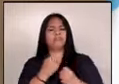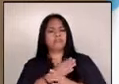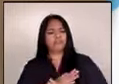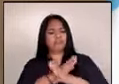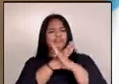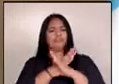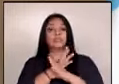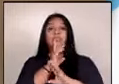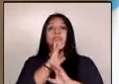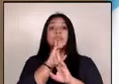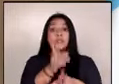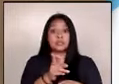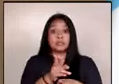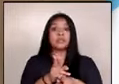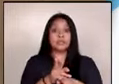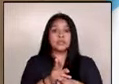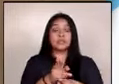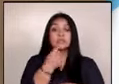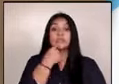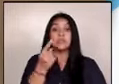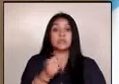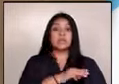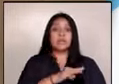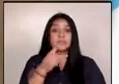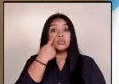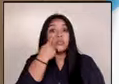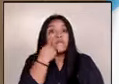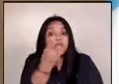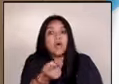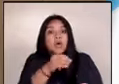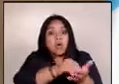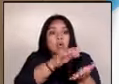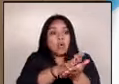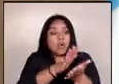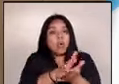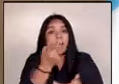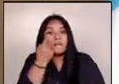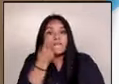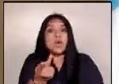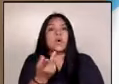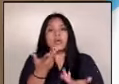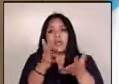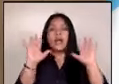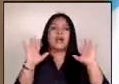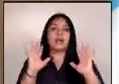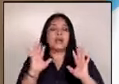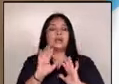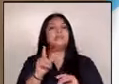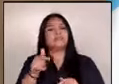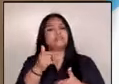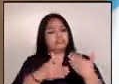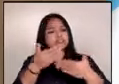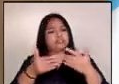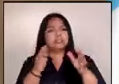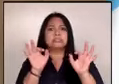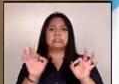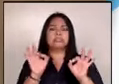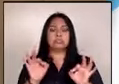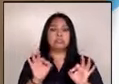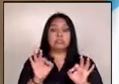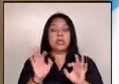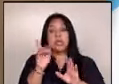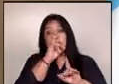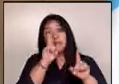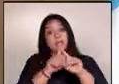resultados que la misma misión pudo constatar se habían producido en buena forma y